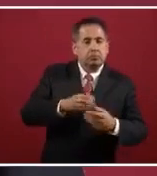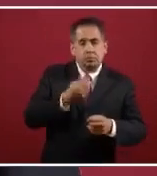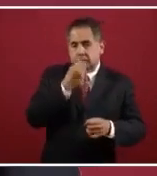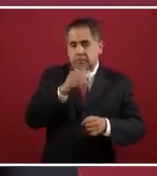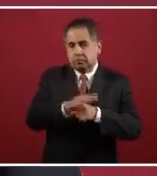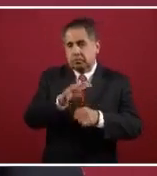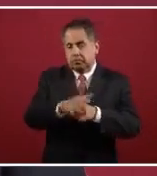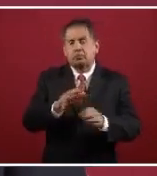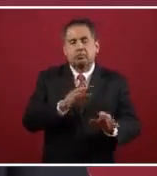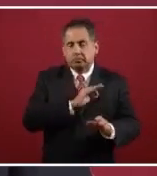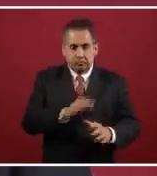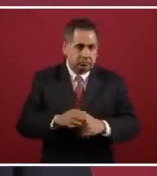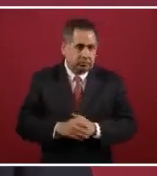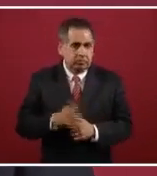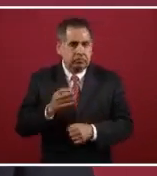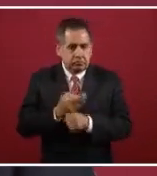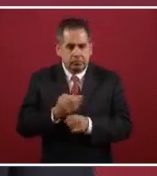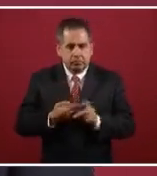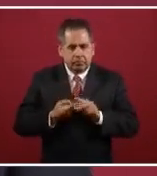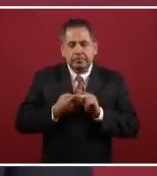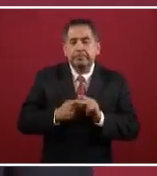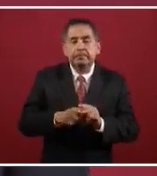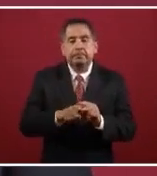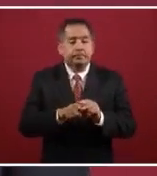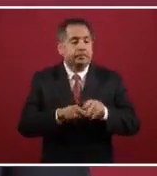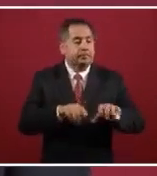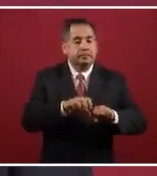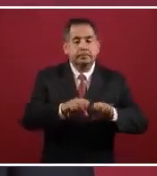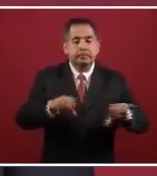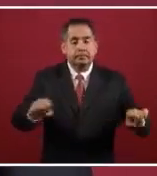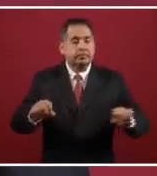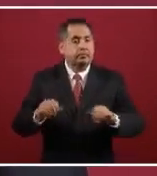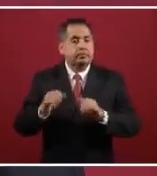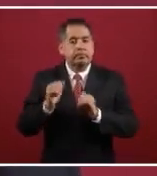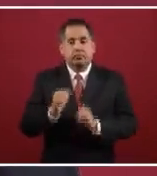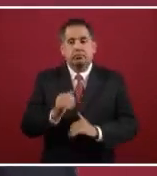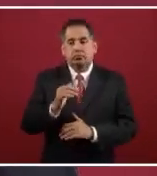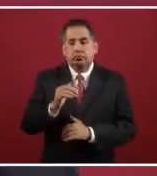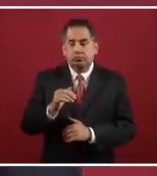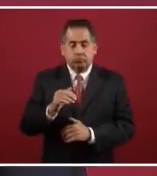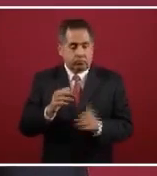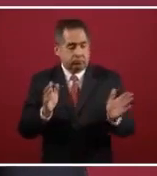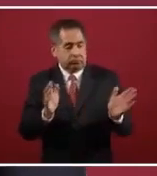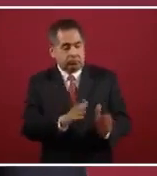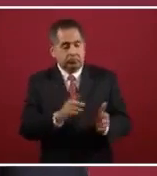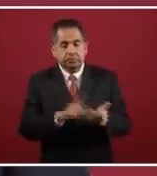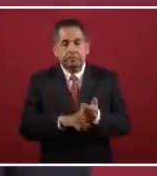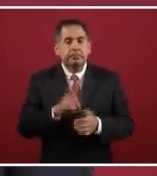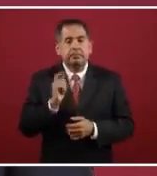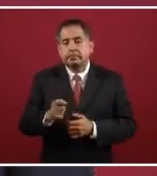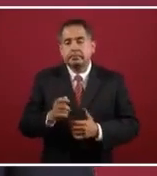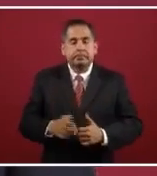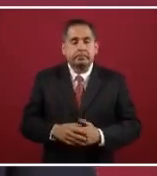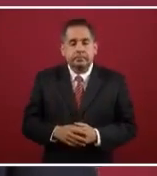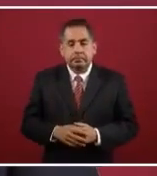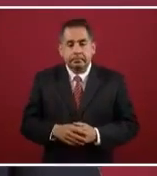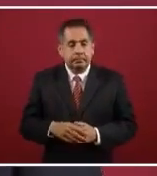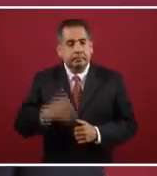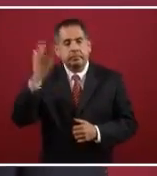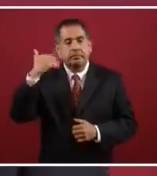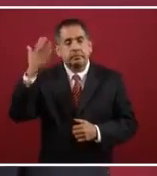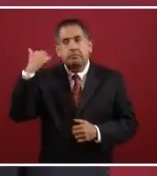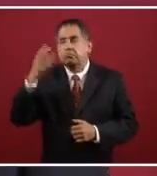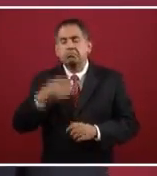pero estamos empezando con los pequeños, que eran los